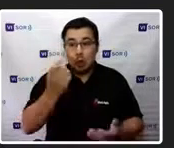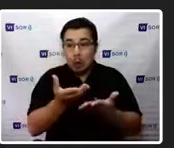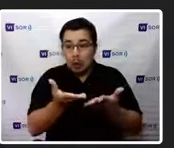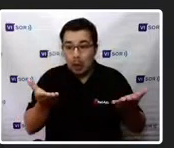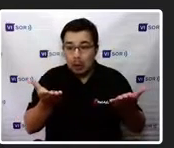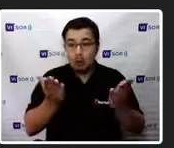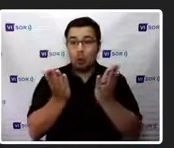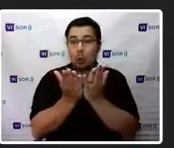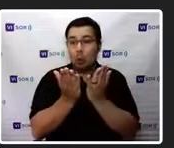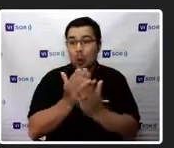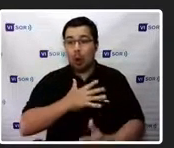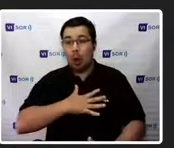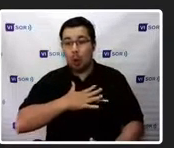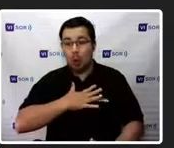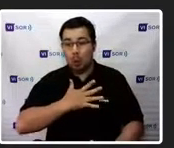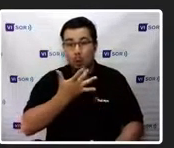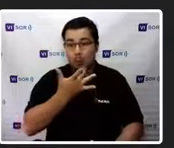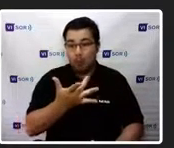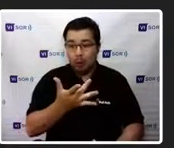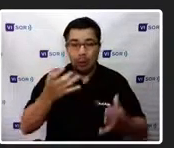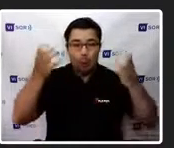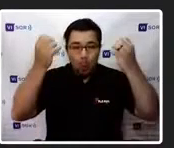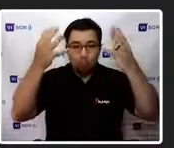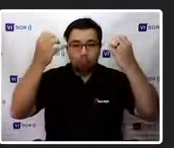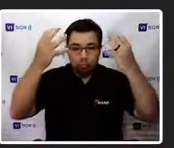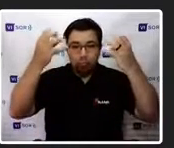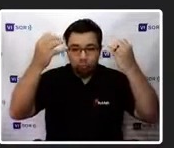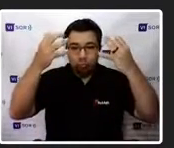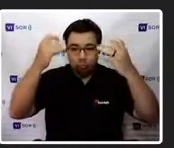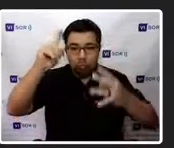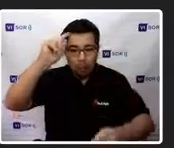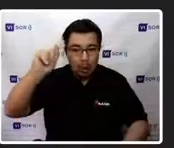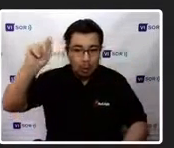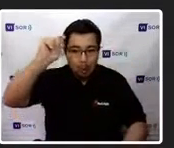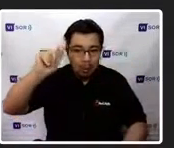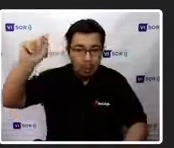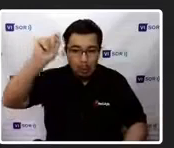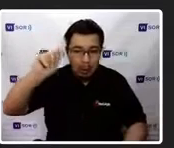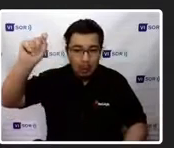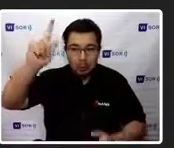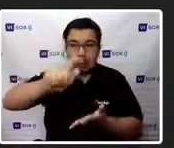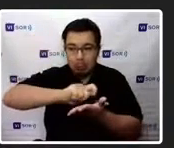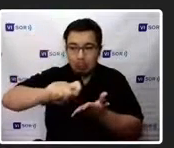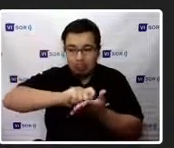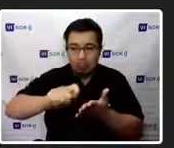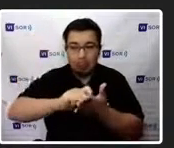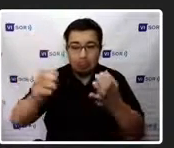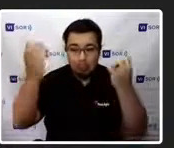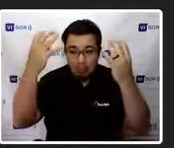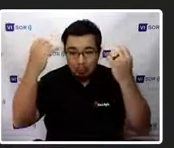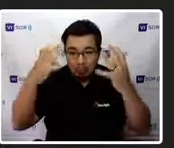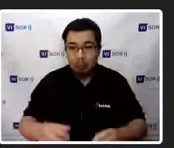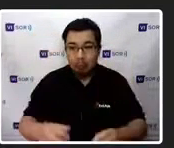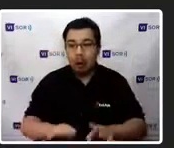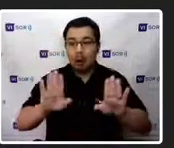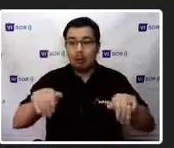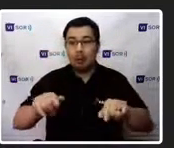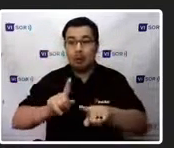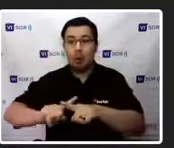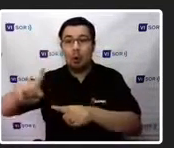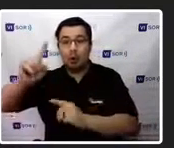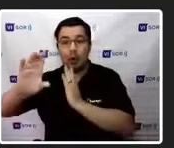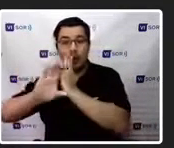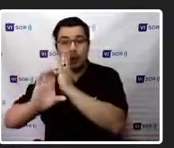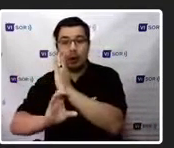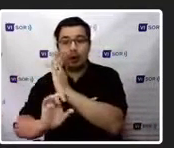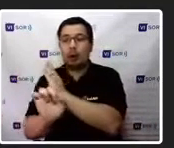un aprendizaje teórico. Como, ¿no es cierto?, puede suceder en otras carreras, sino que es un aprendizaje bastante